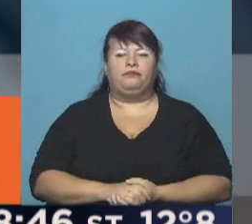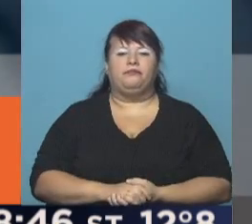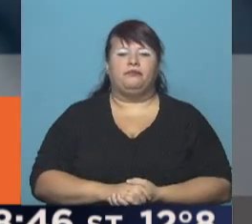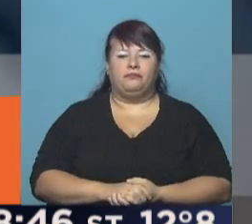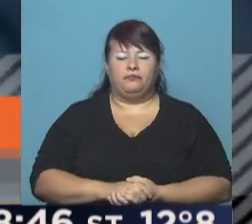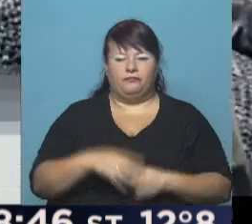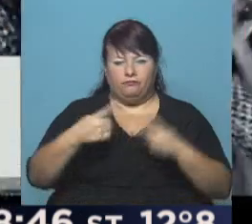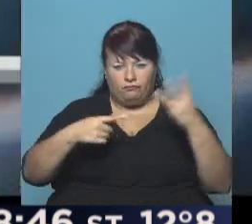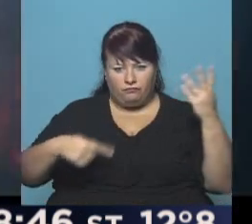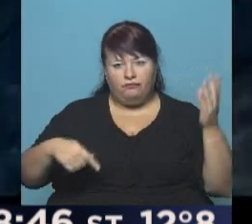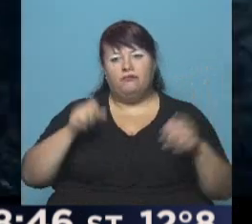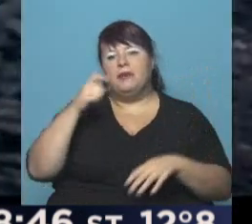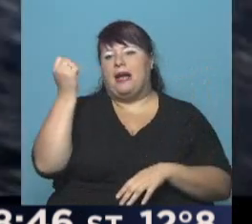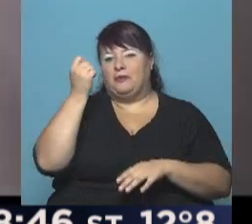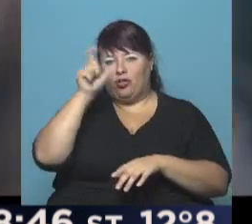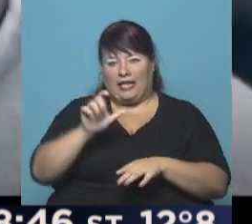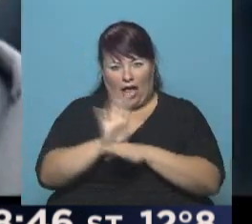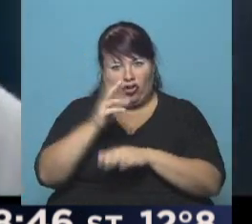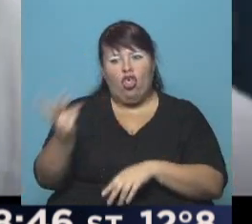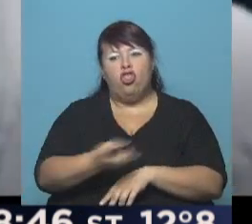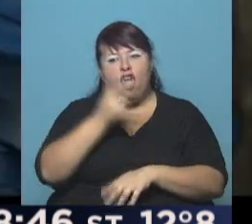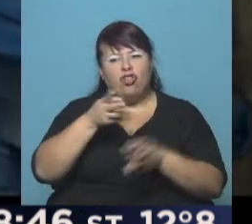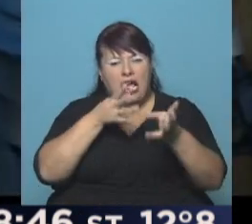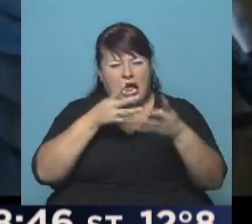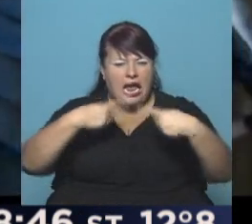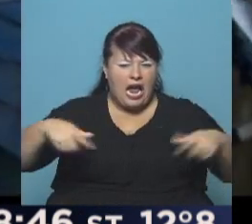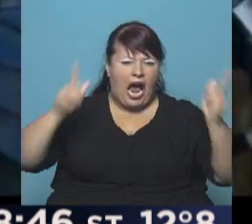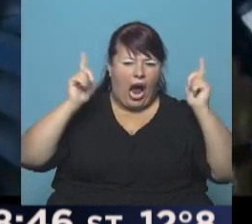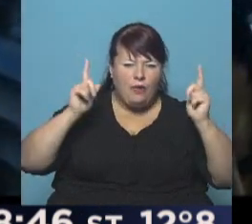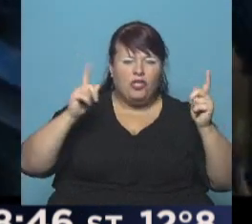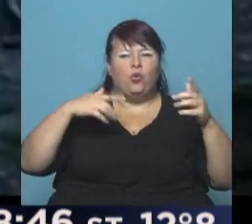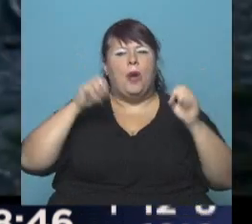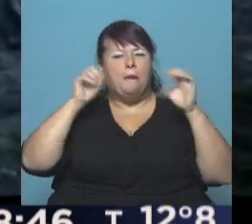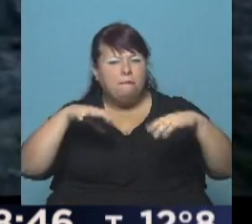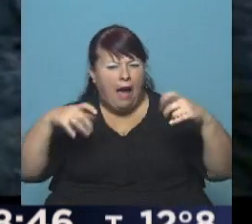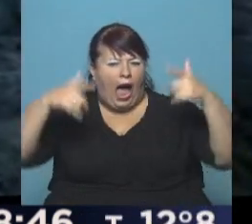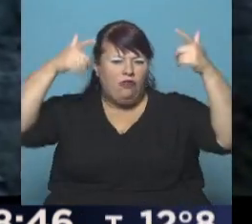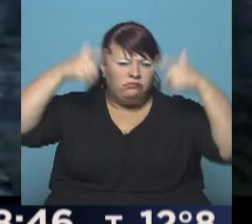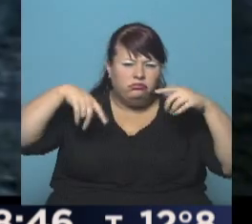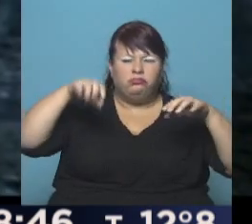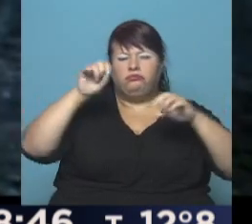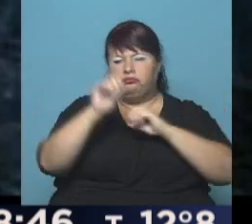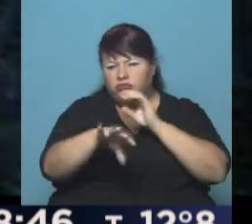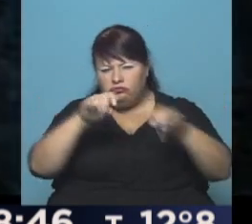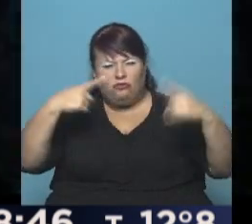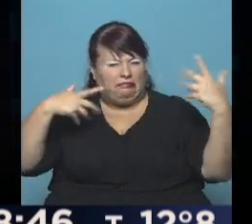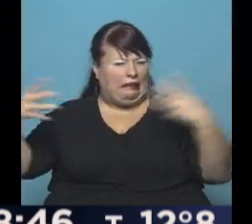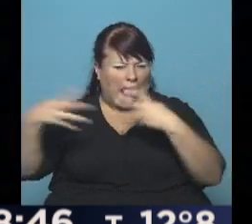Jimon Honsu en los roles principales. Son 2 horas de acción, aventuras con magos, hechiceras y combates